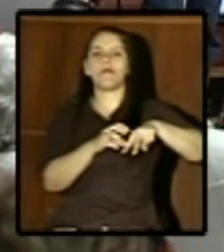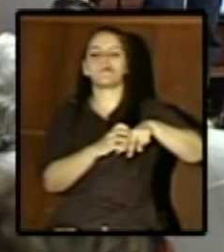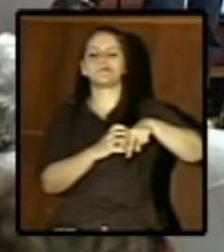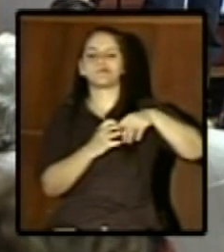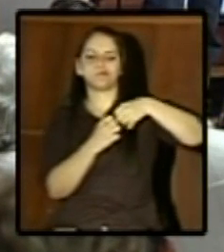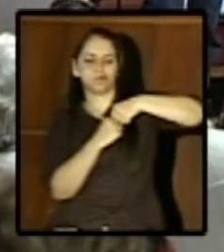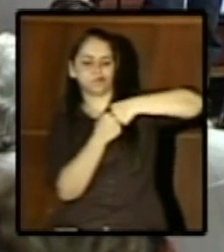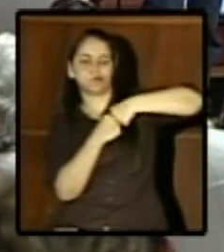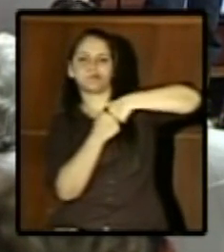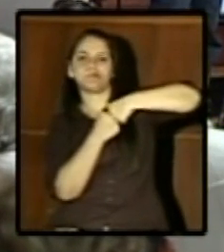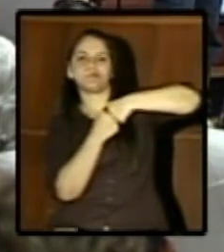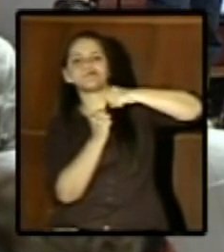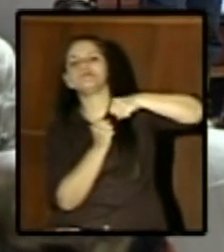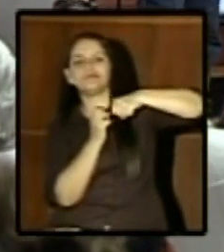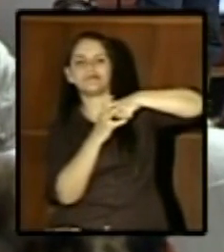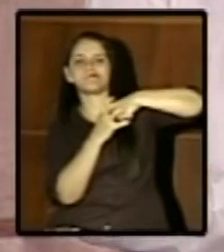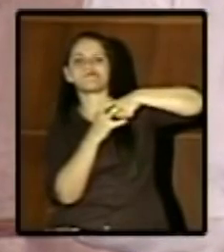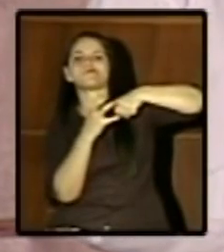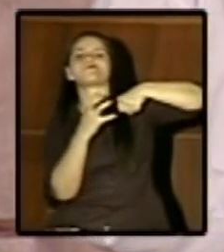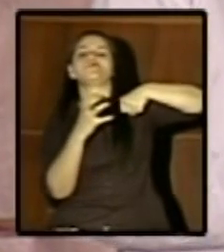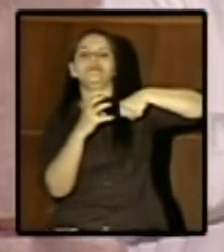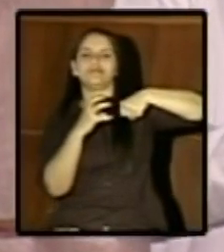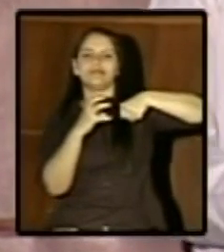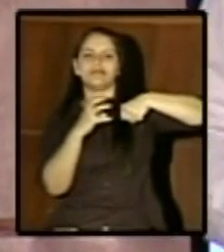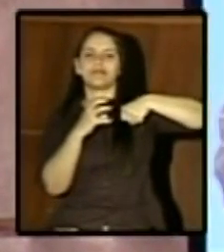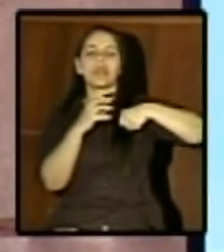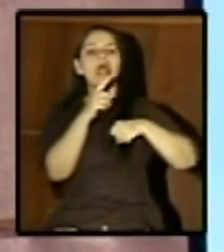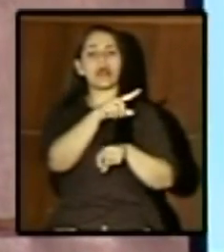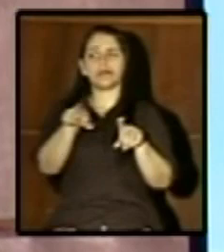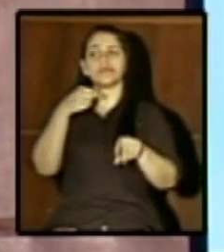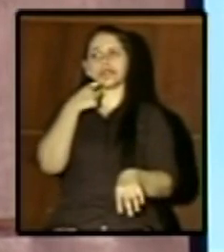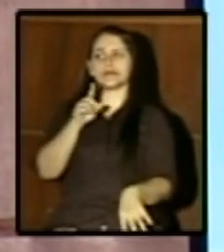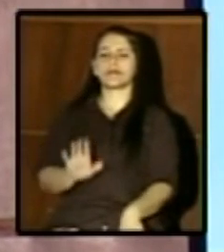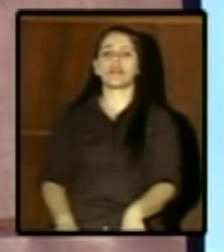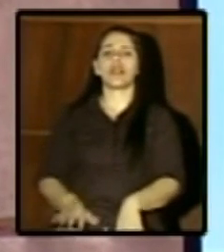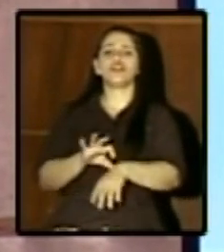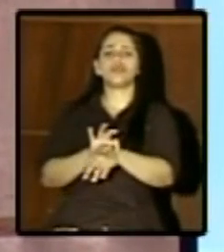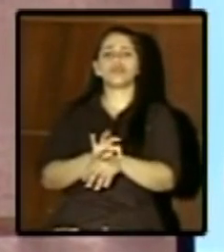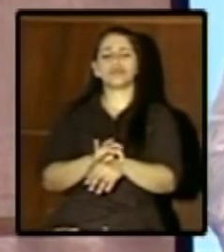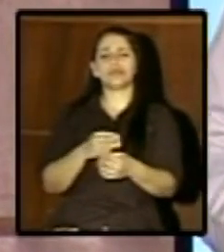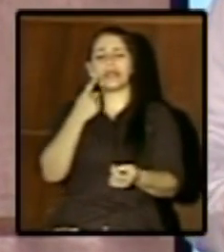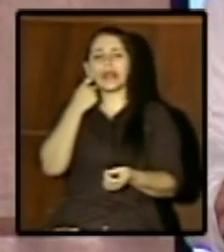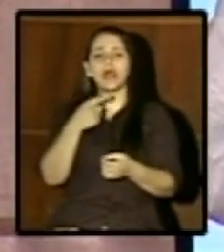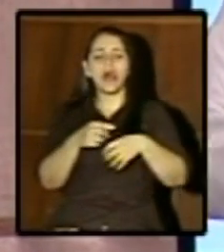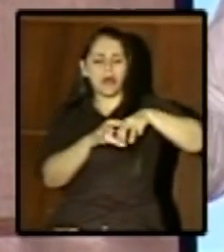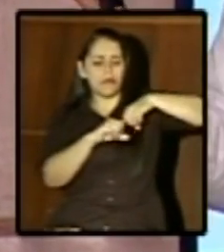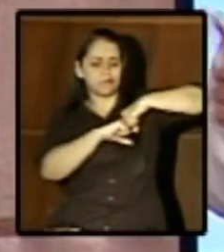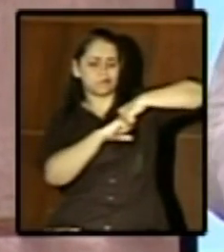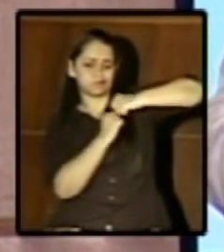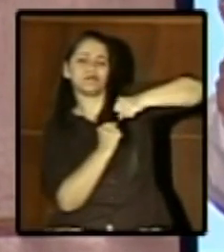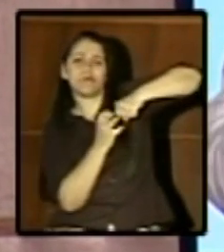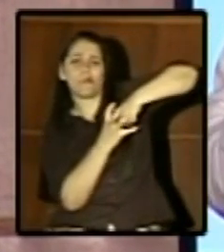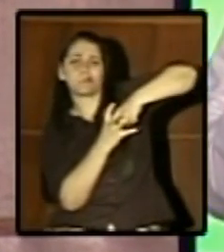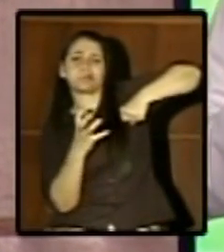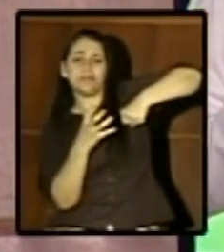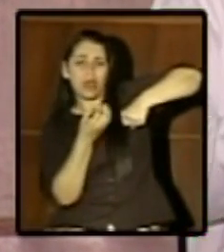articular. Yo quiero hacer énfasis en esto, porque muchos de los pacientes llegan a la consulta y le dicen, no, doctor, se me derramó el líquido. A